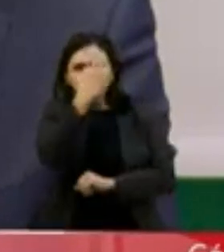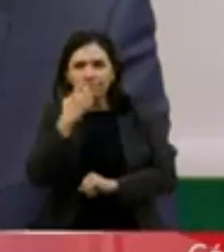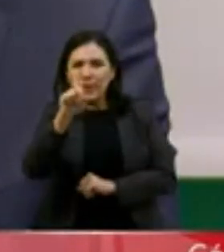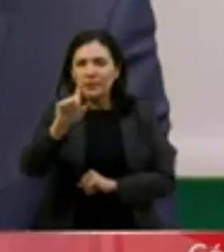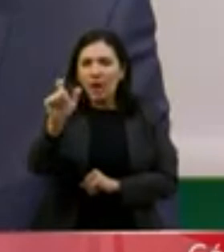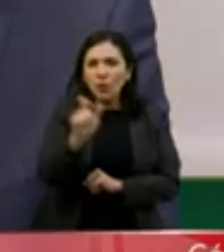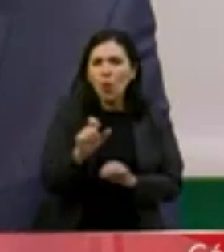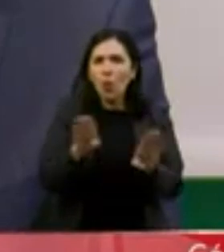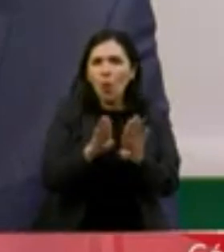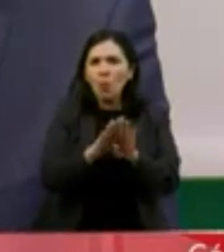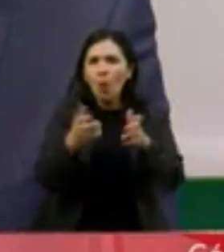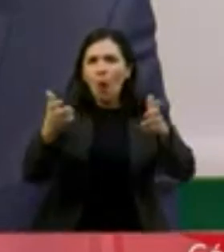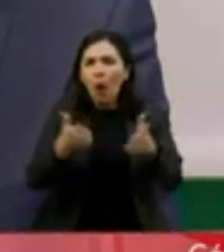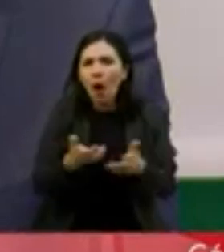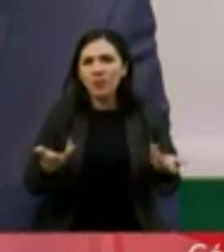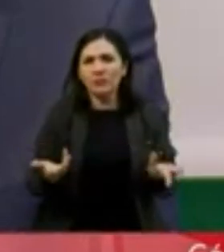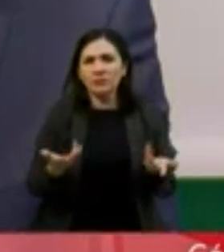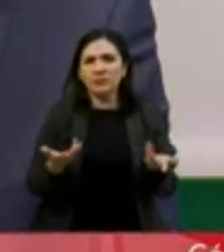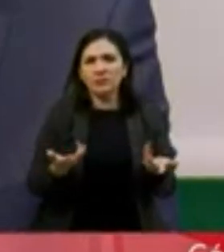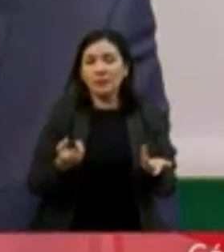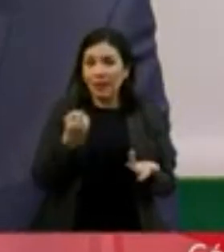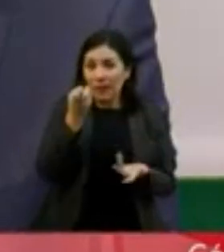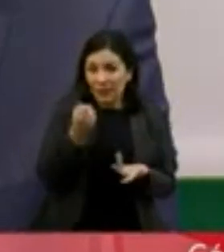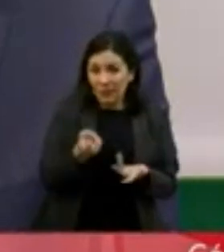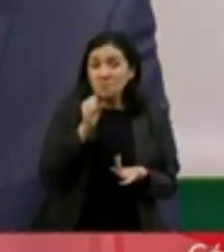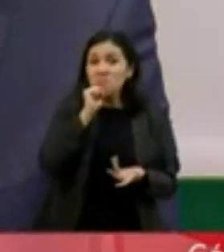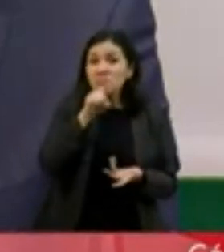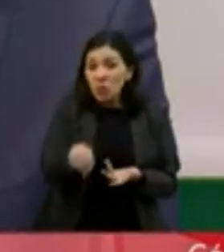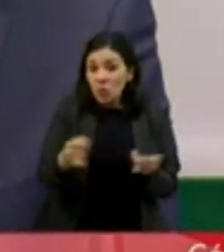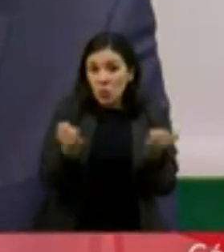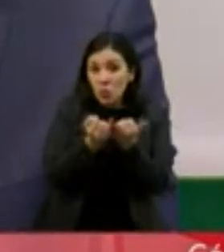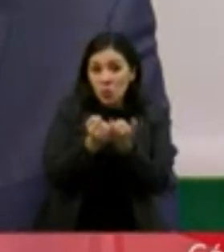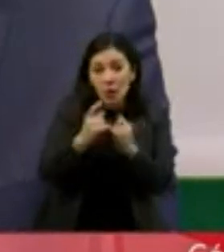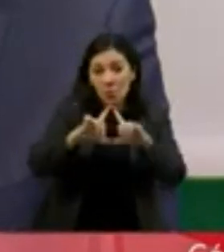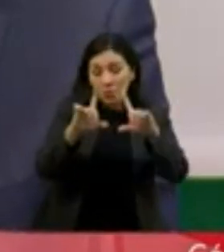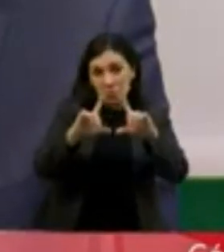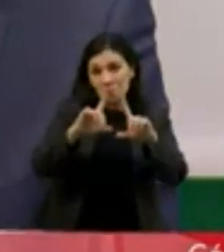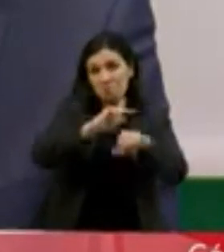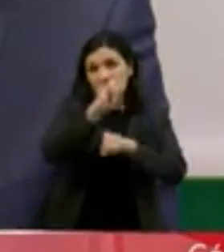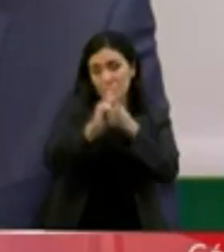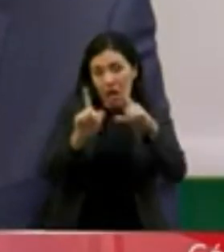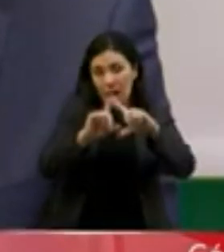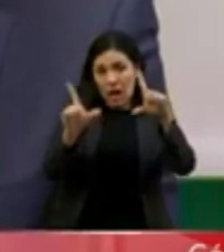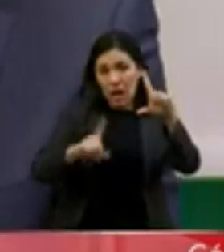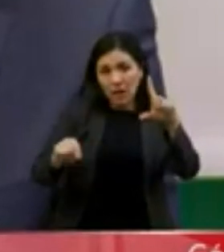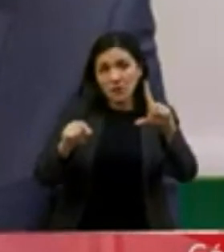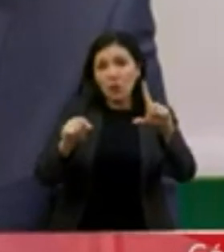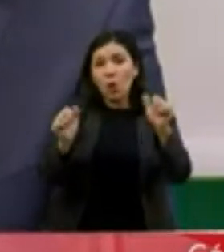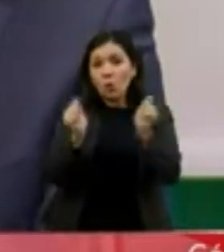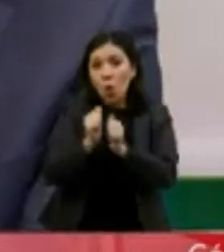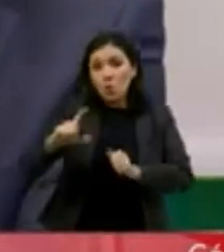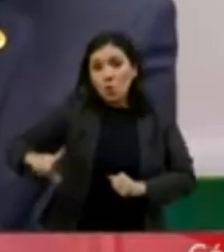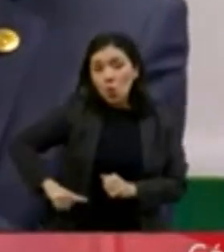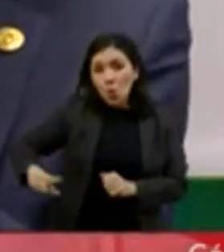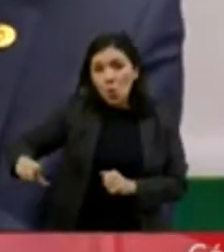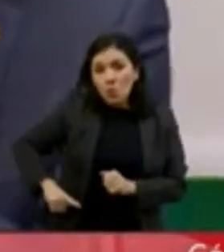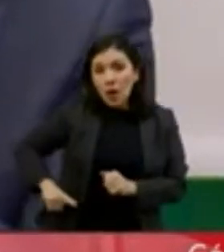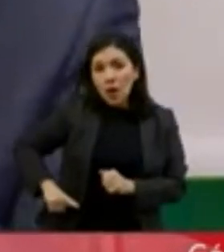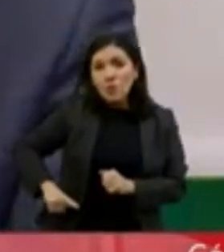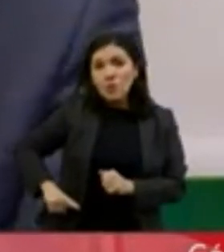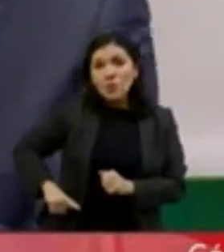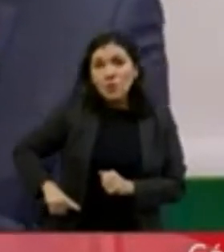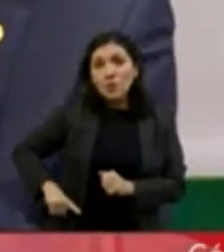equivocaron en la acción este ya no es el país ni este ni hay un gobierno del